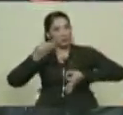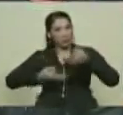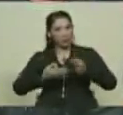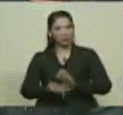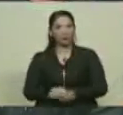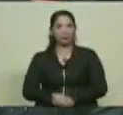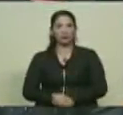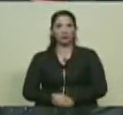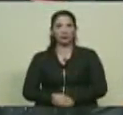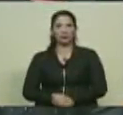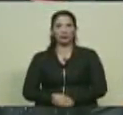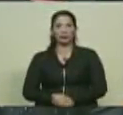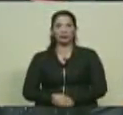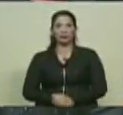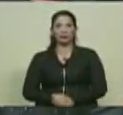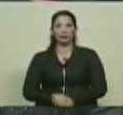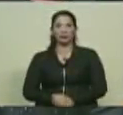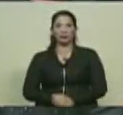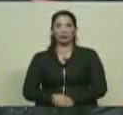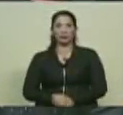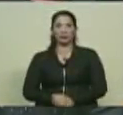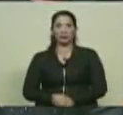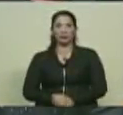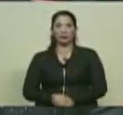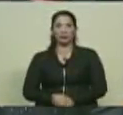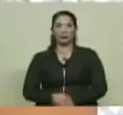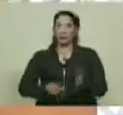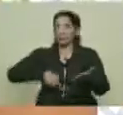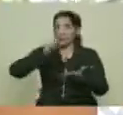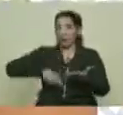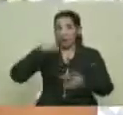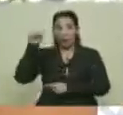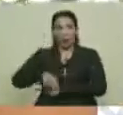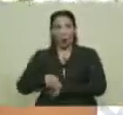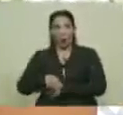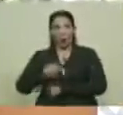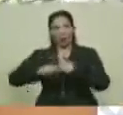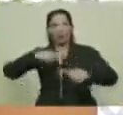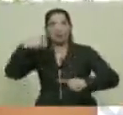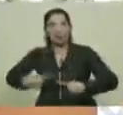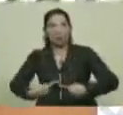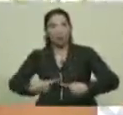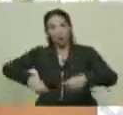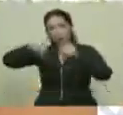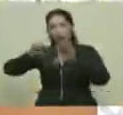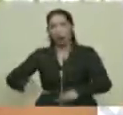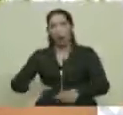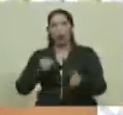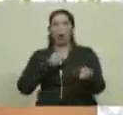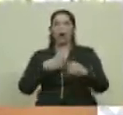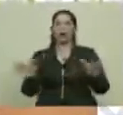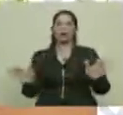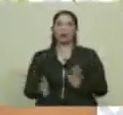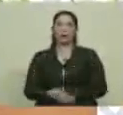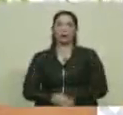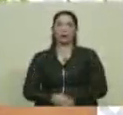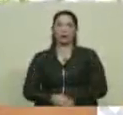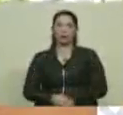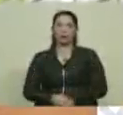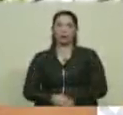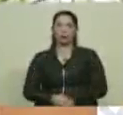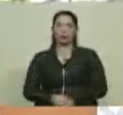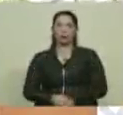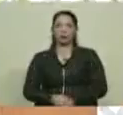cuerpo diplomático, la firmaron hoy y al día siguiente suspendieron las garantías. La